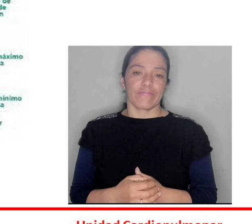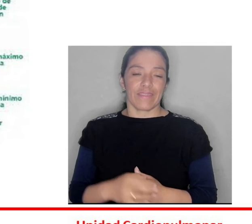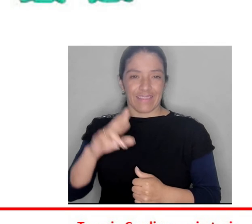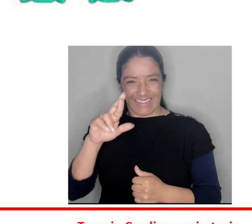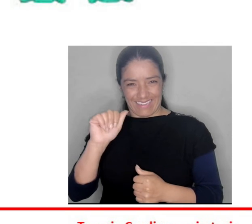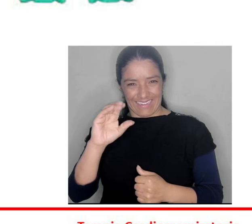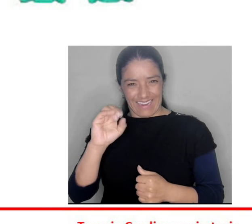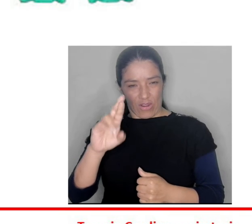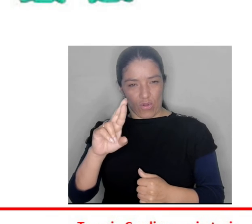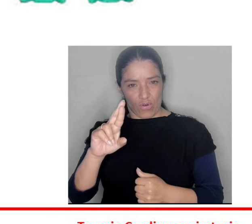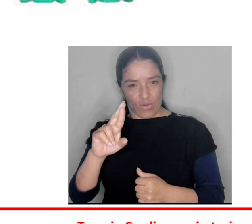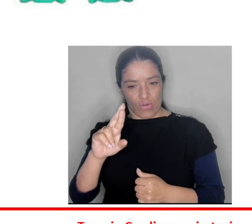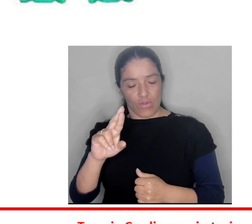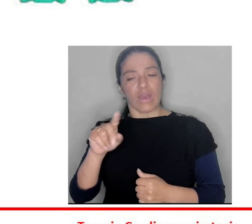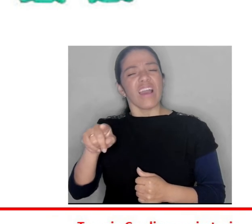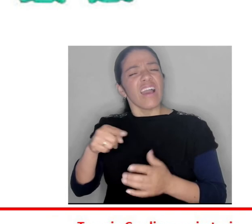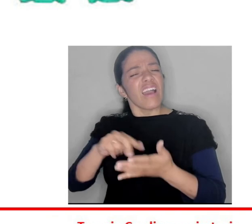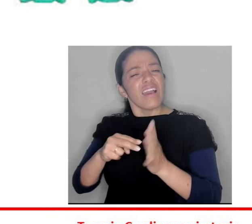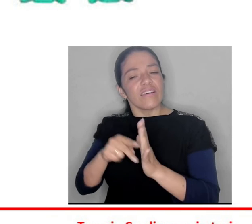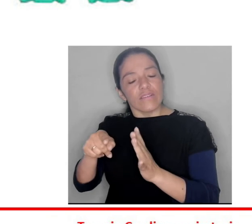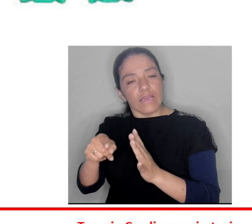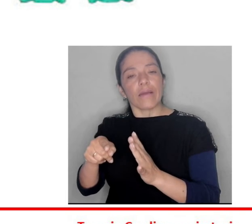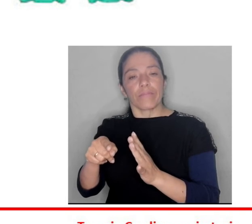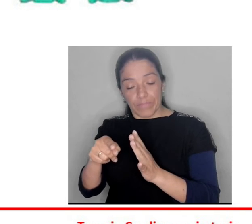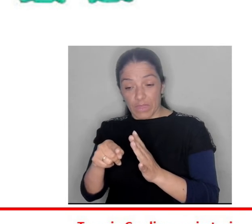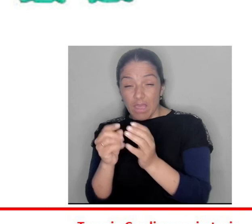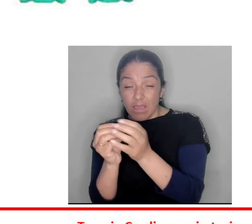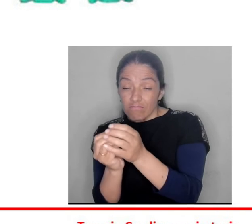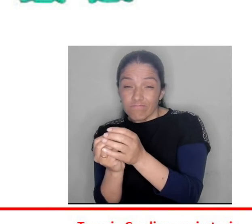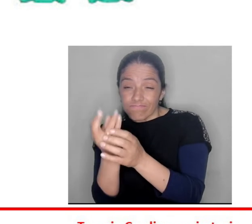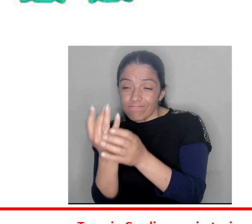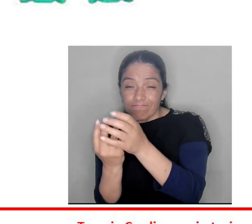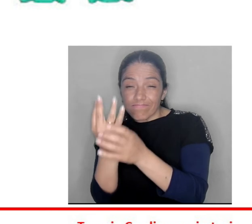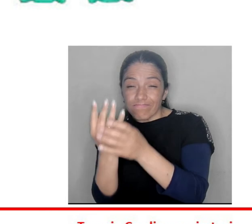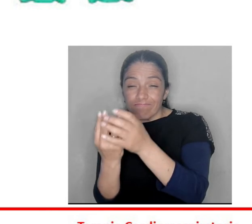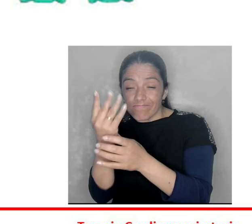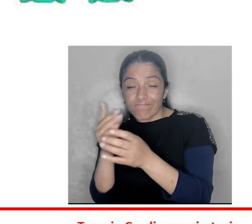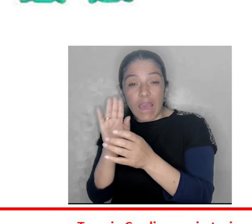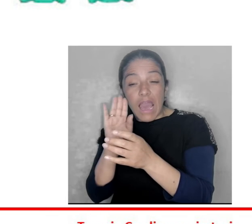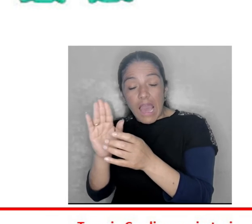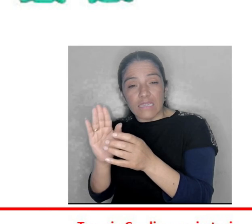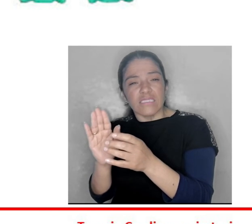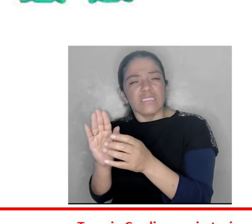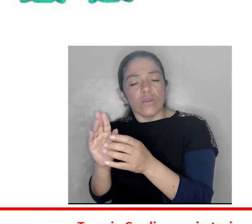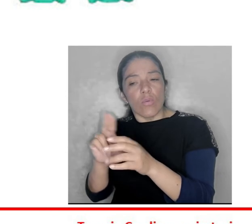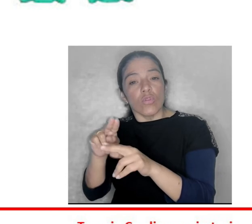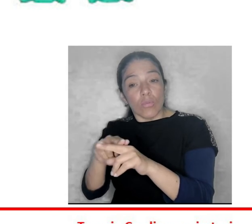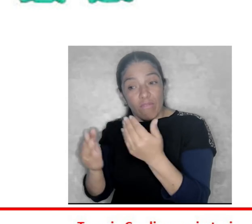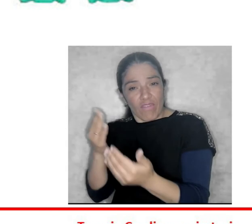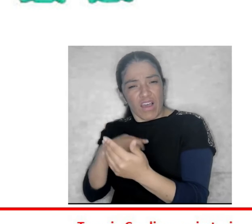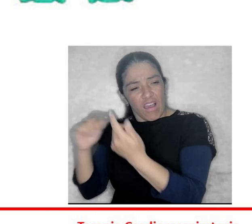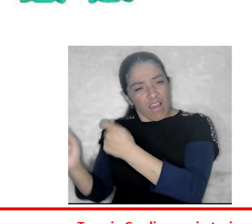adecuadamente. Racor o niple. Se debe realizar la aclaración que el humidificador no se utiliza con bala